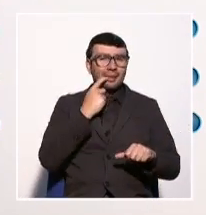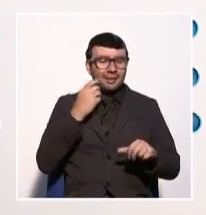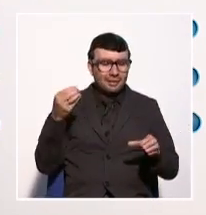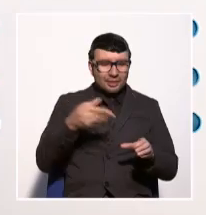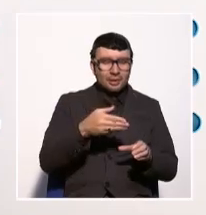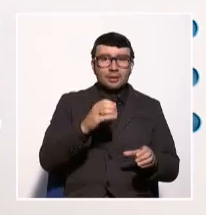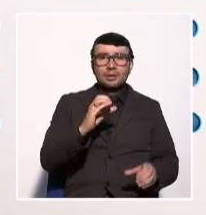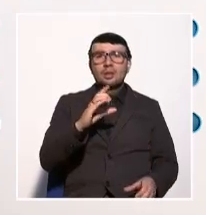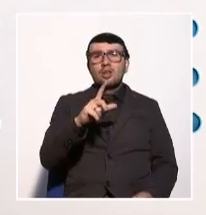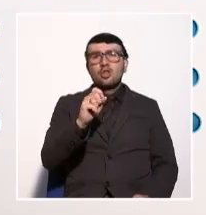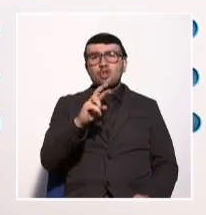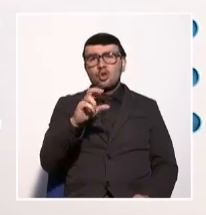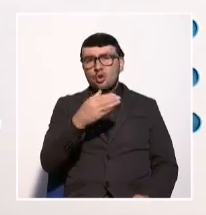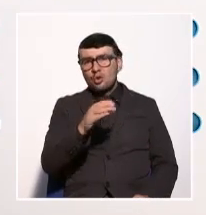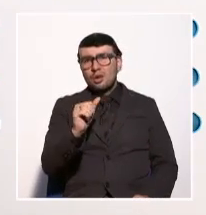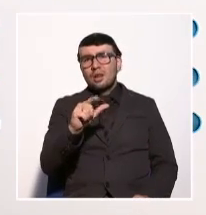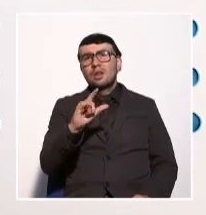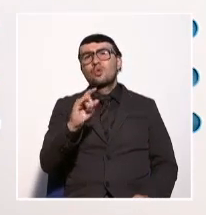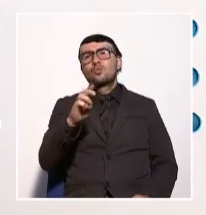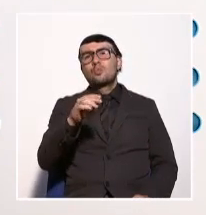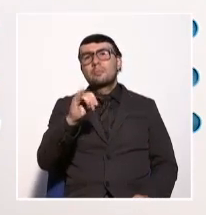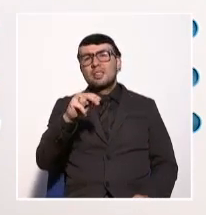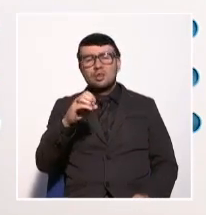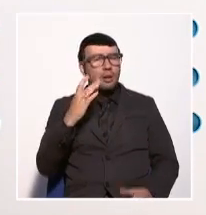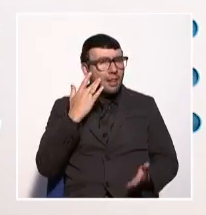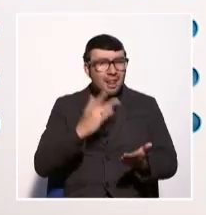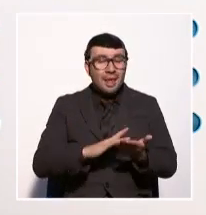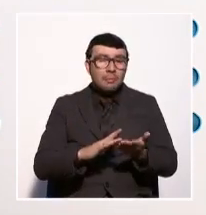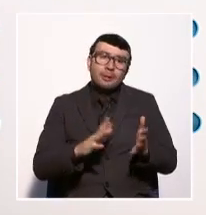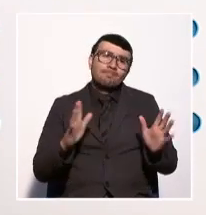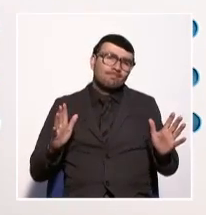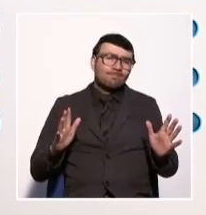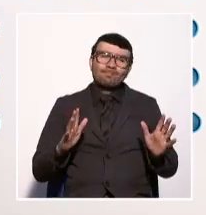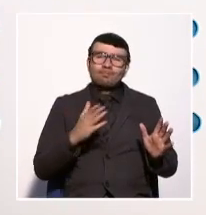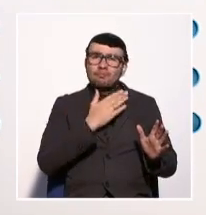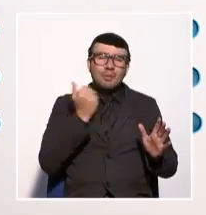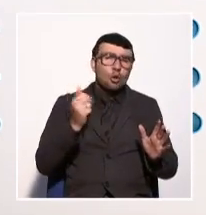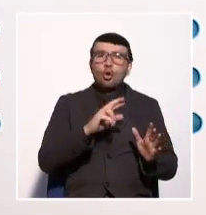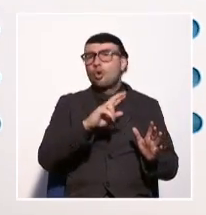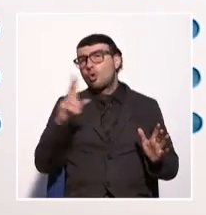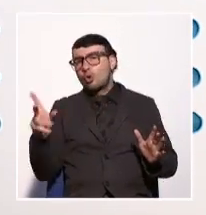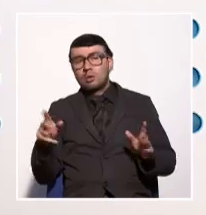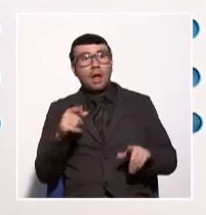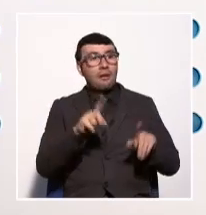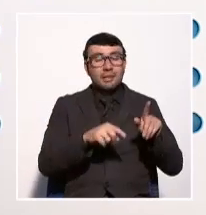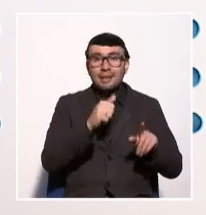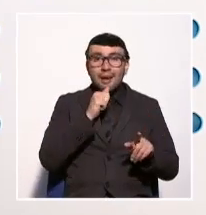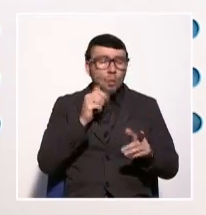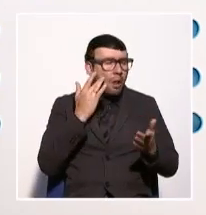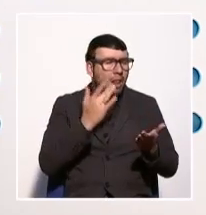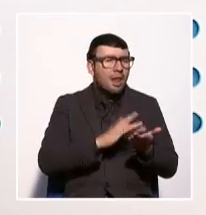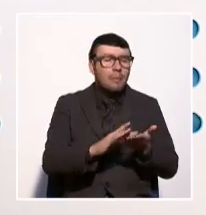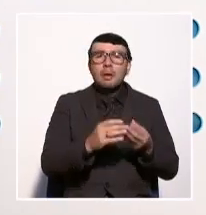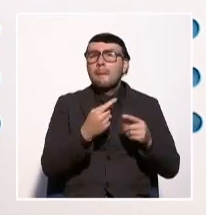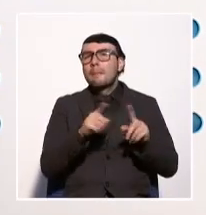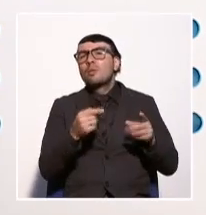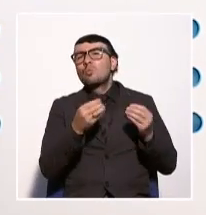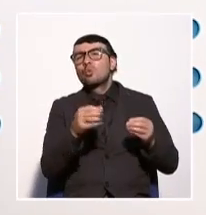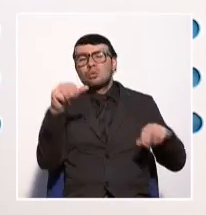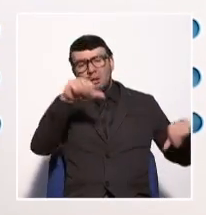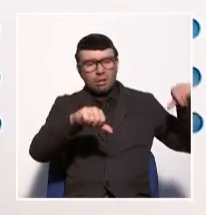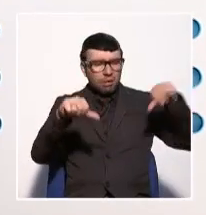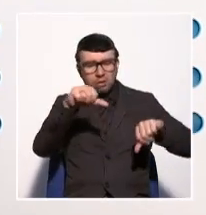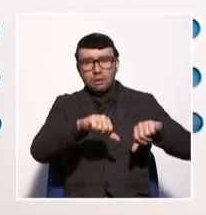otras sustancias que le que le adicionan para purificarlo entonces a veces estamos consumiendo agua muy limpia pero con mucho químico entonces